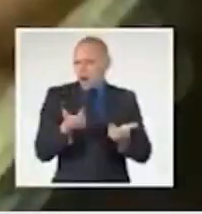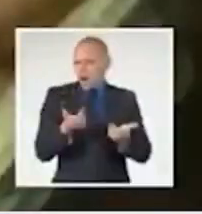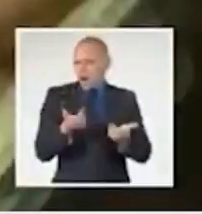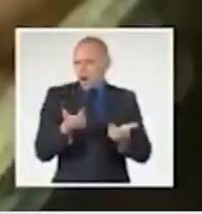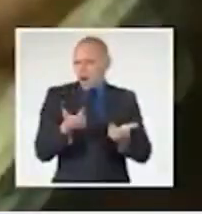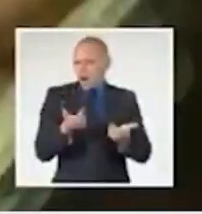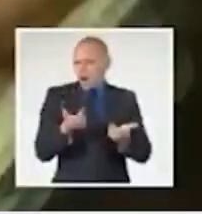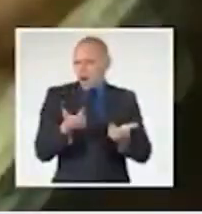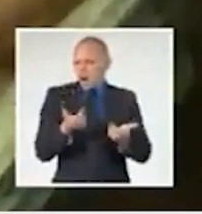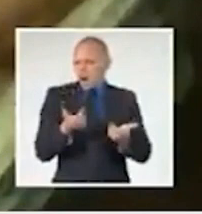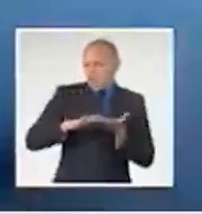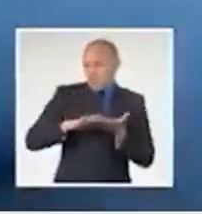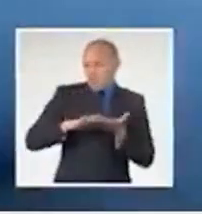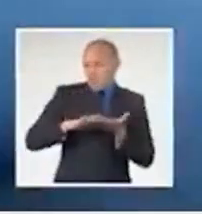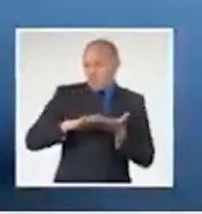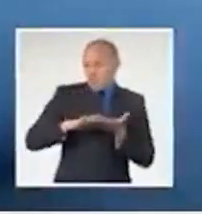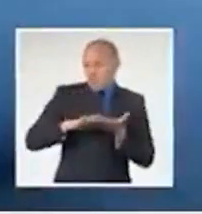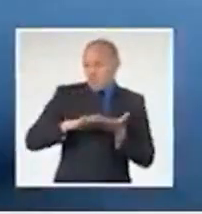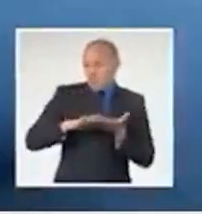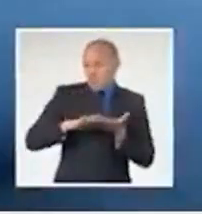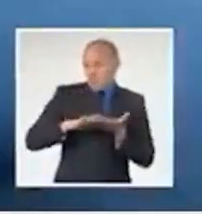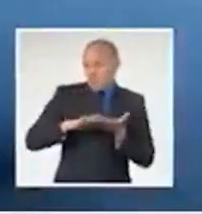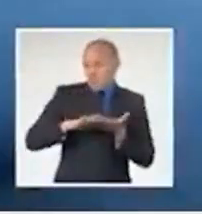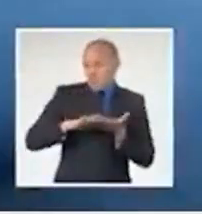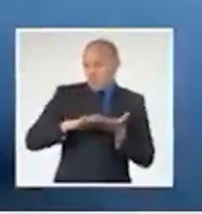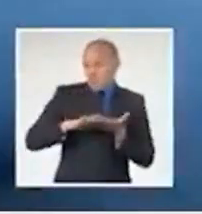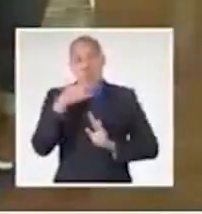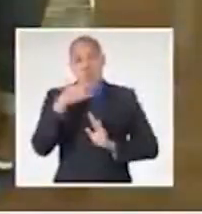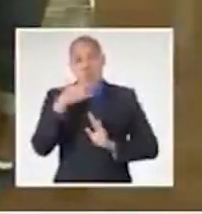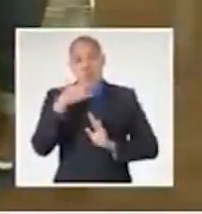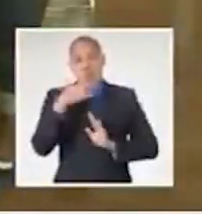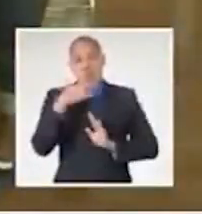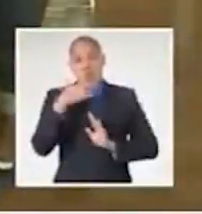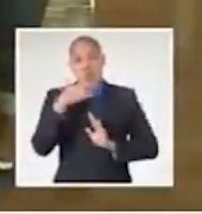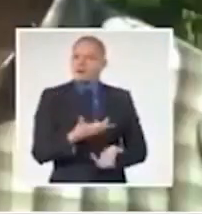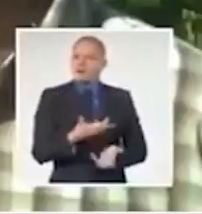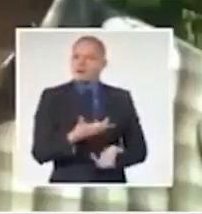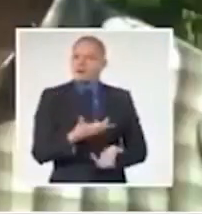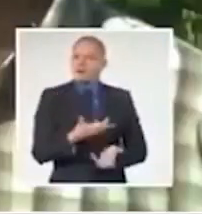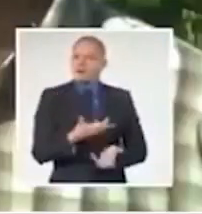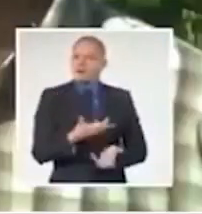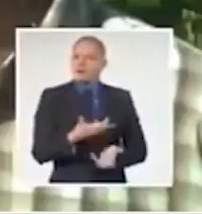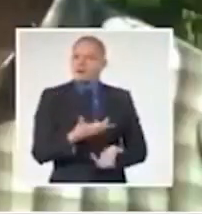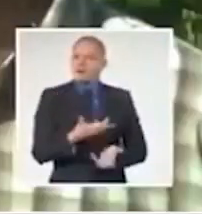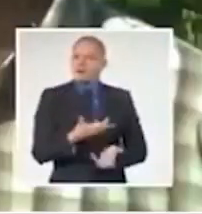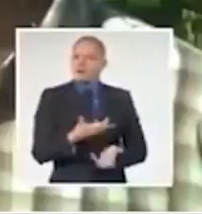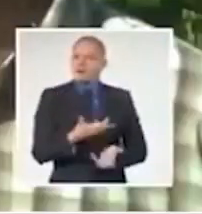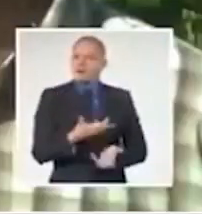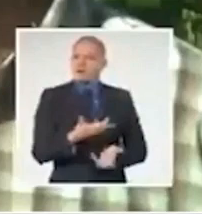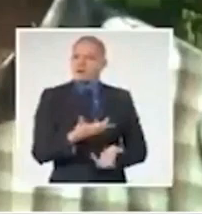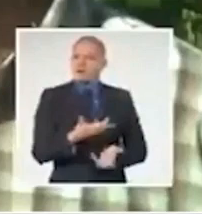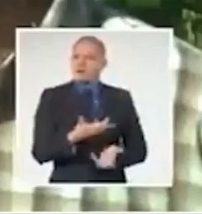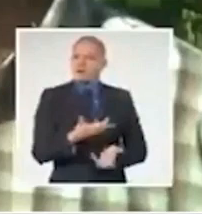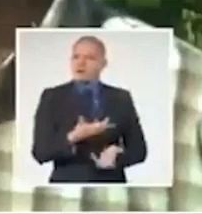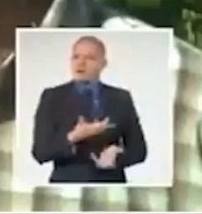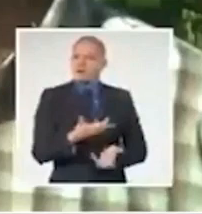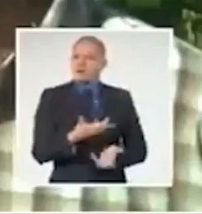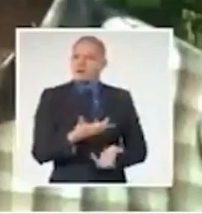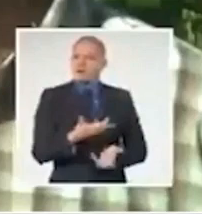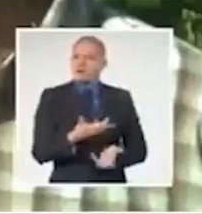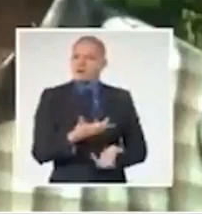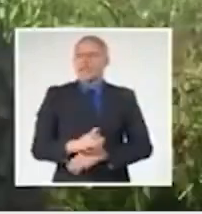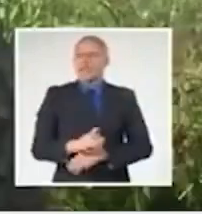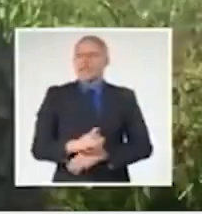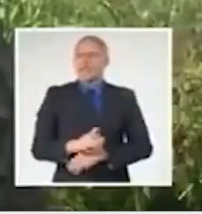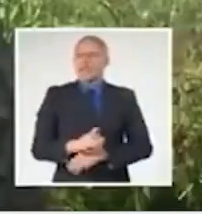carlo en lento que el tipo está hablando de que va a comida que ahora sí que van a producir pero mire de qué forma mire de qué forma mejor vamos